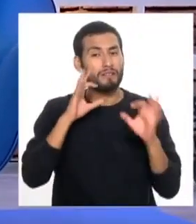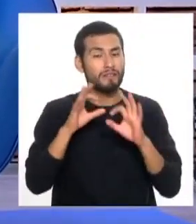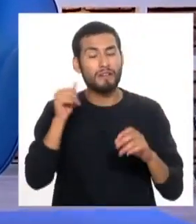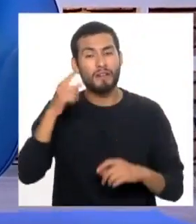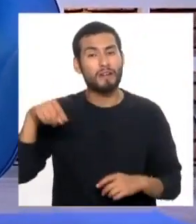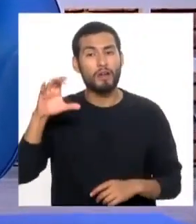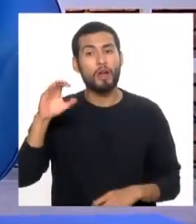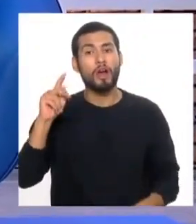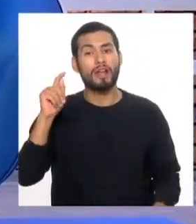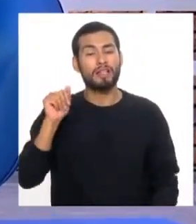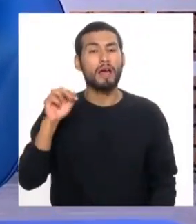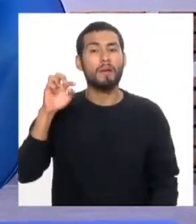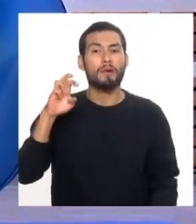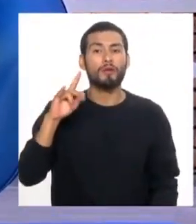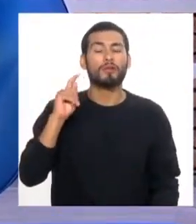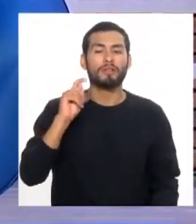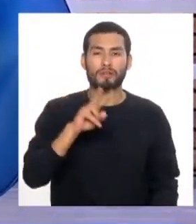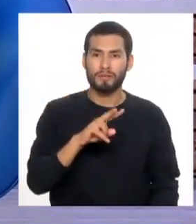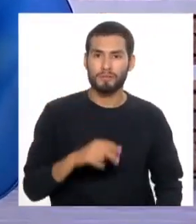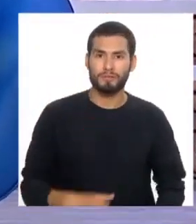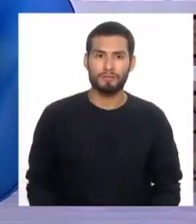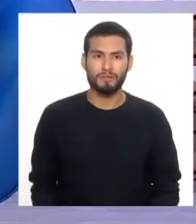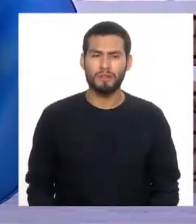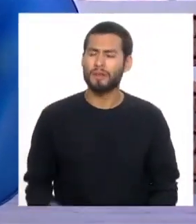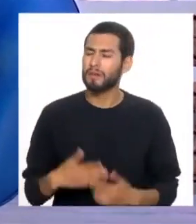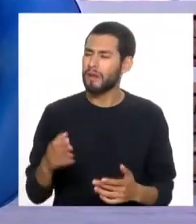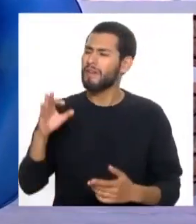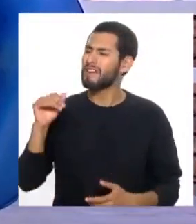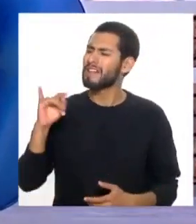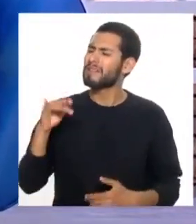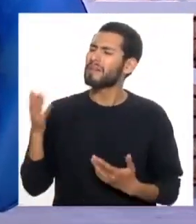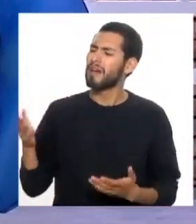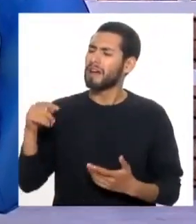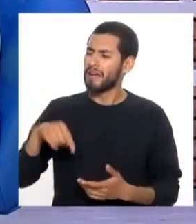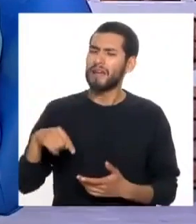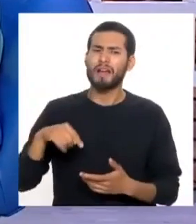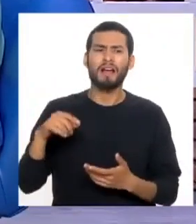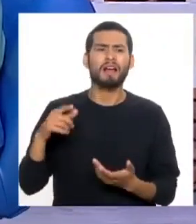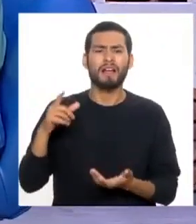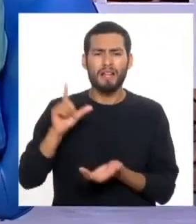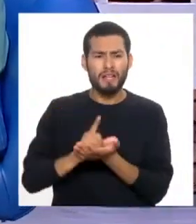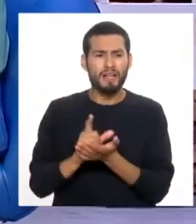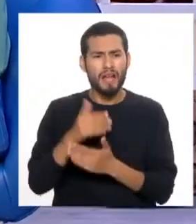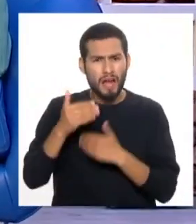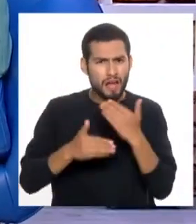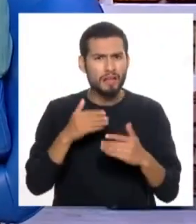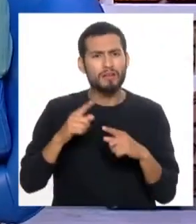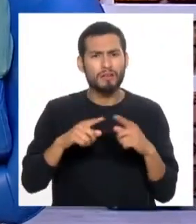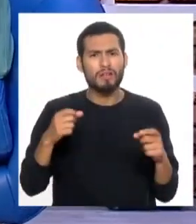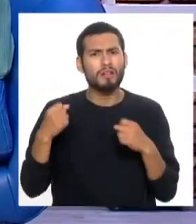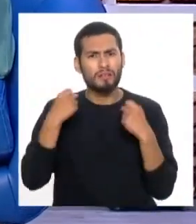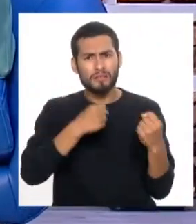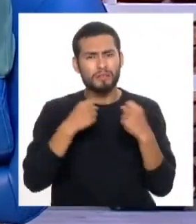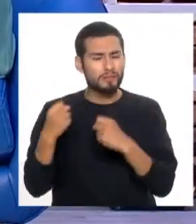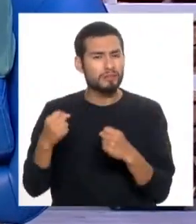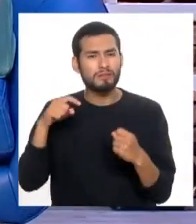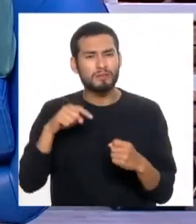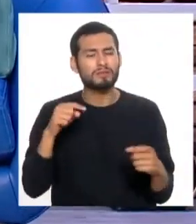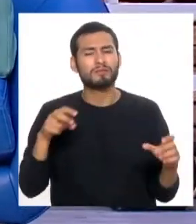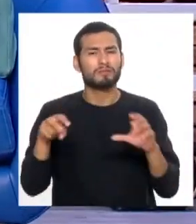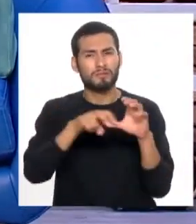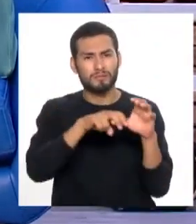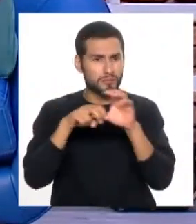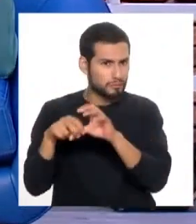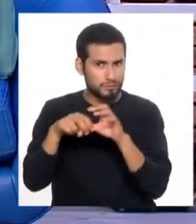como @ConectaPeruTV. Mi querida Fátima, Lima requiere avances en su plan de transporte integral de